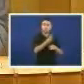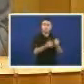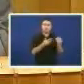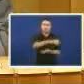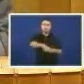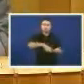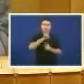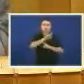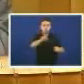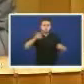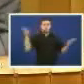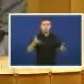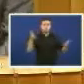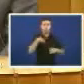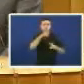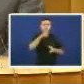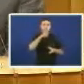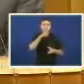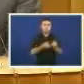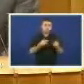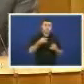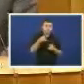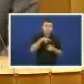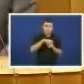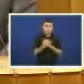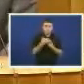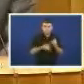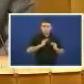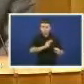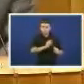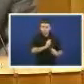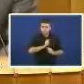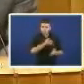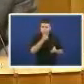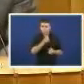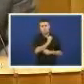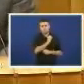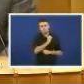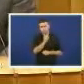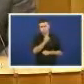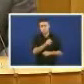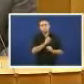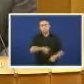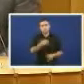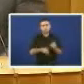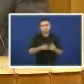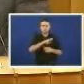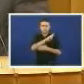non lhes vai render ningún bo resultado e o que é peor, a Galiza tampouco. Galiza